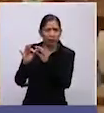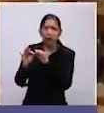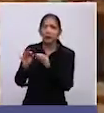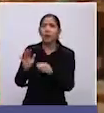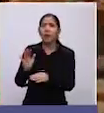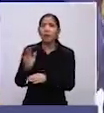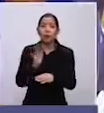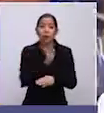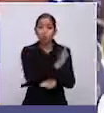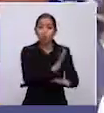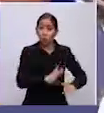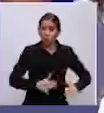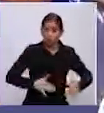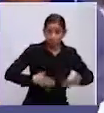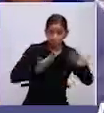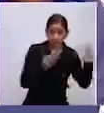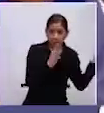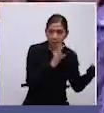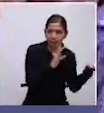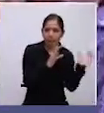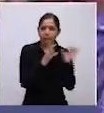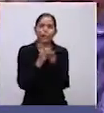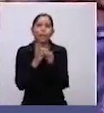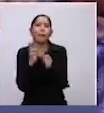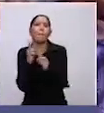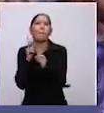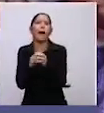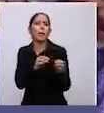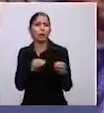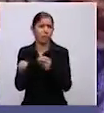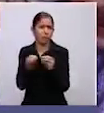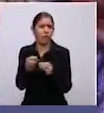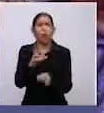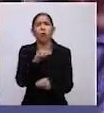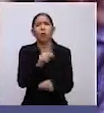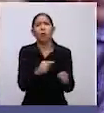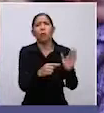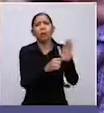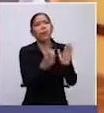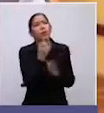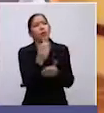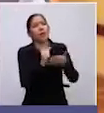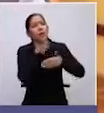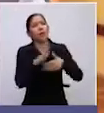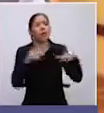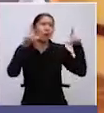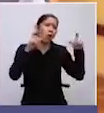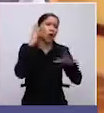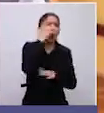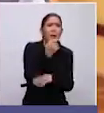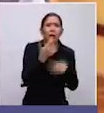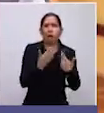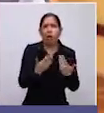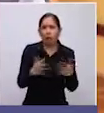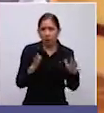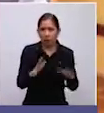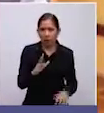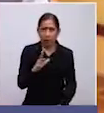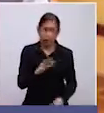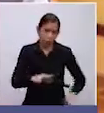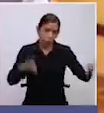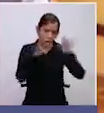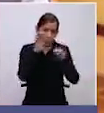en un protagonismo activo, no solamente en una lógica simbólica del 12 de abril, que sí es un momento importante, pero